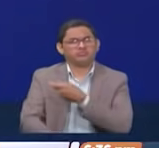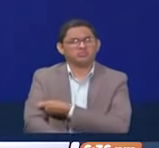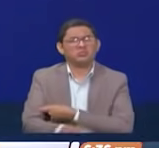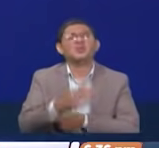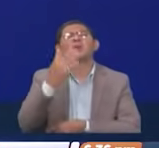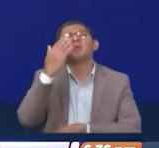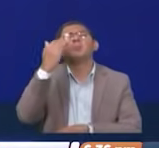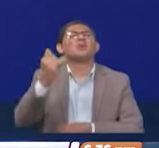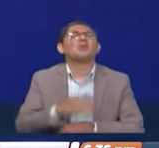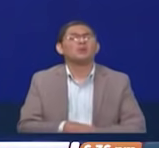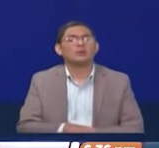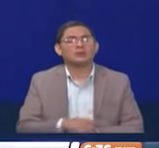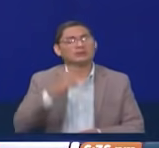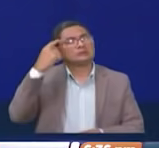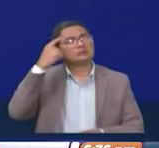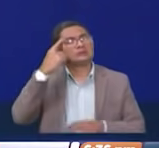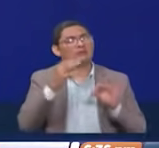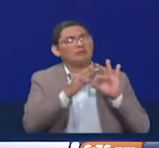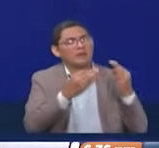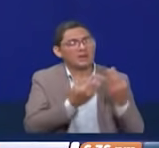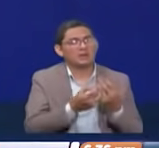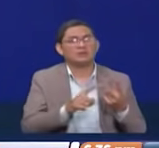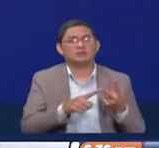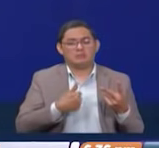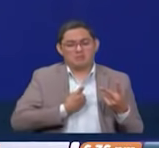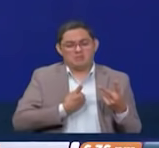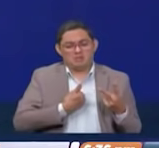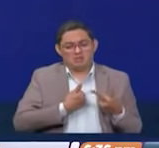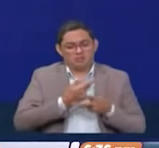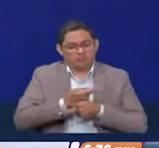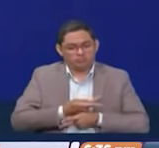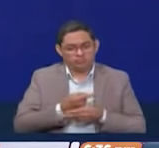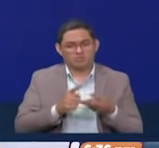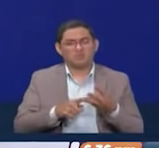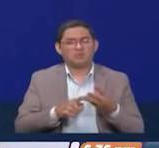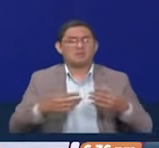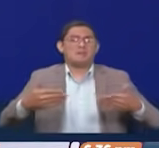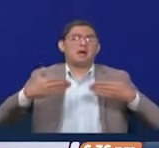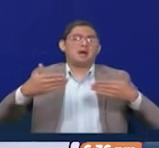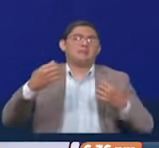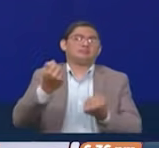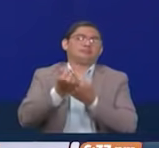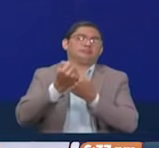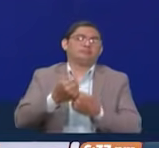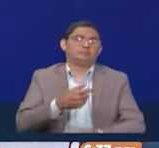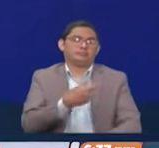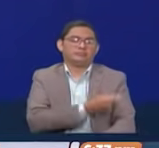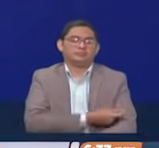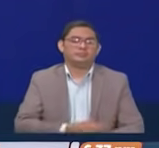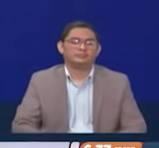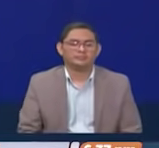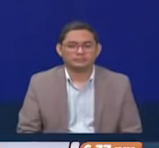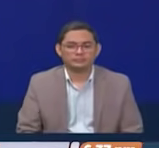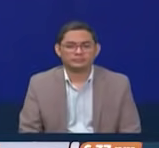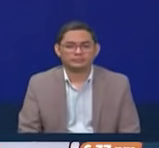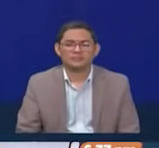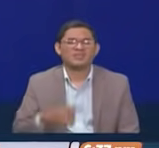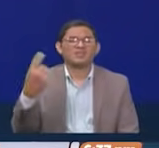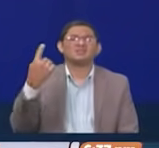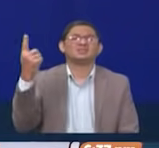nuestras familias por nosotros y por panamá como cada martes